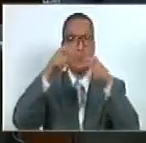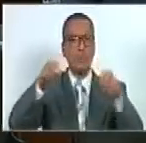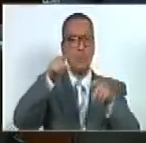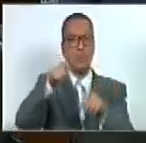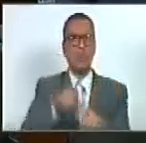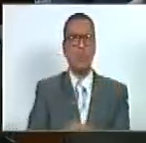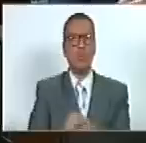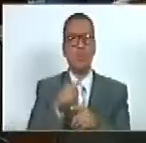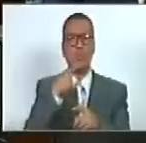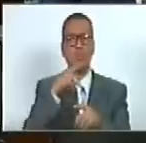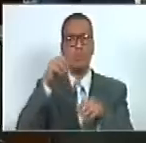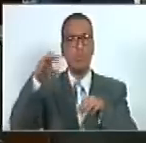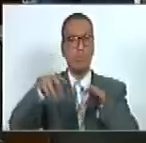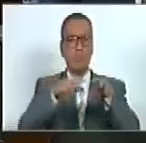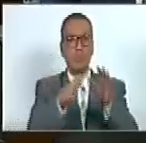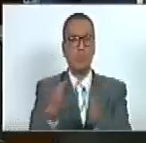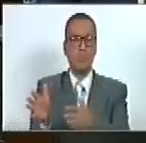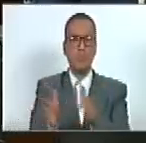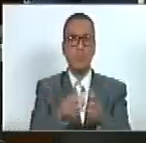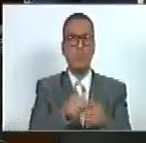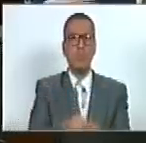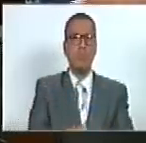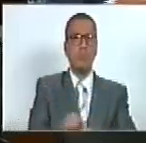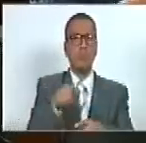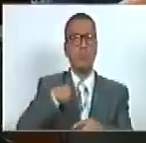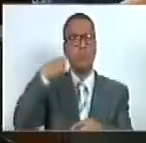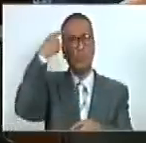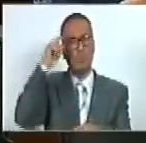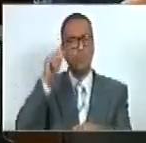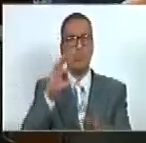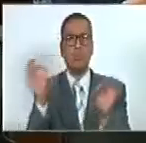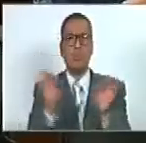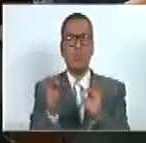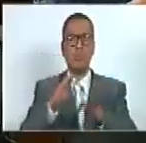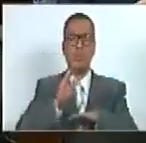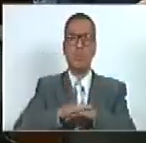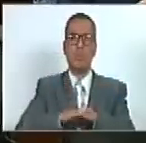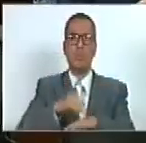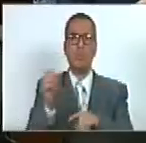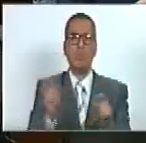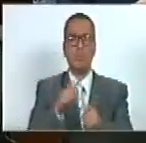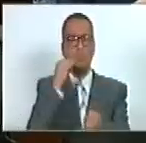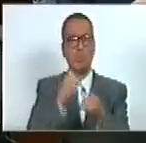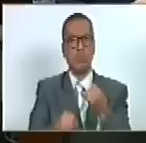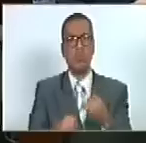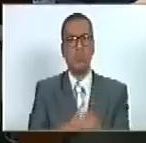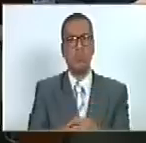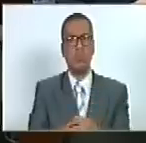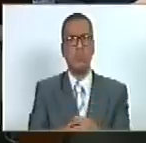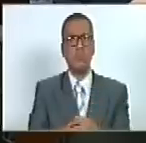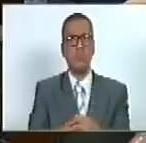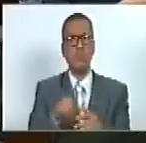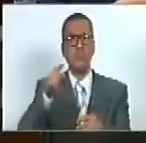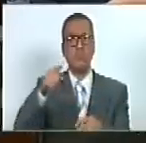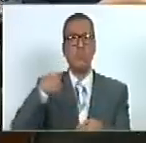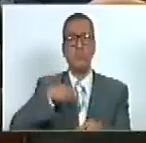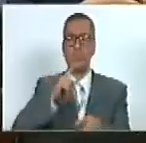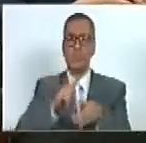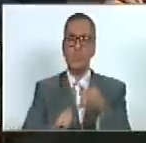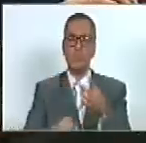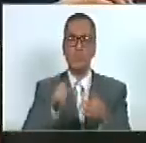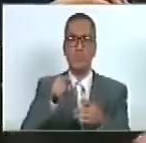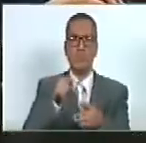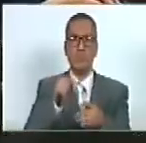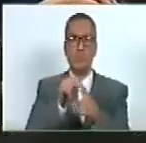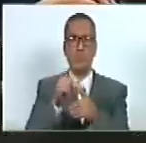después de mí el diluvio. Pareciera que no les importa lo que ocurra al final. Por eso es que si algún